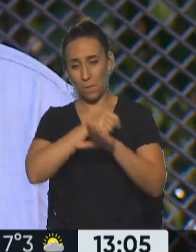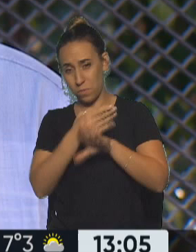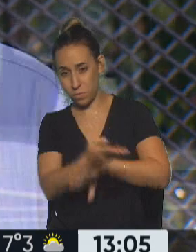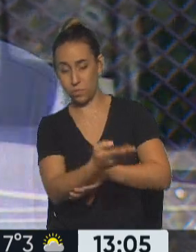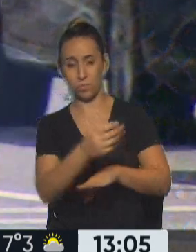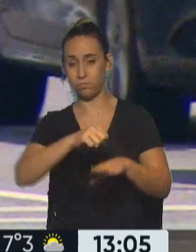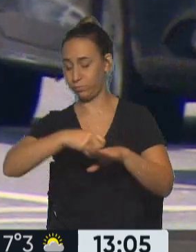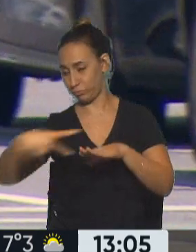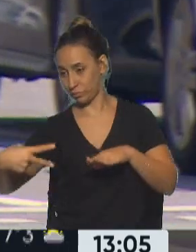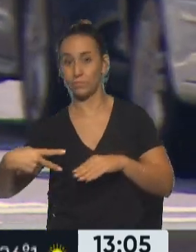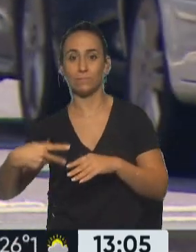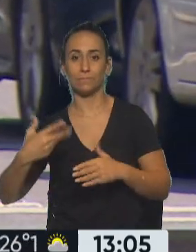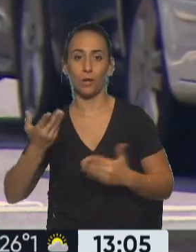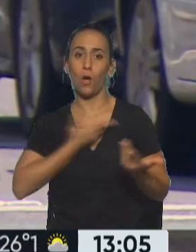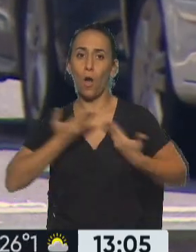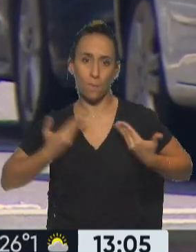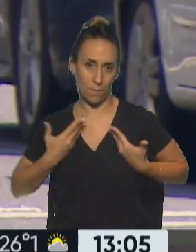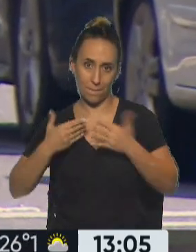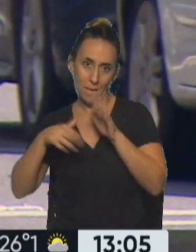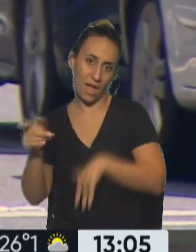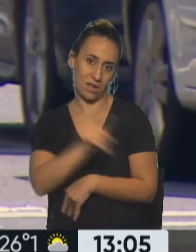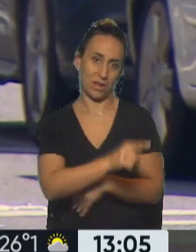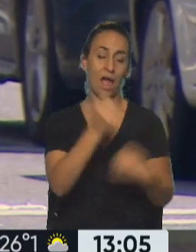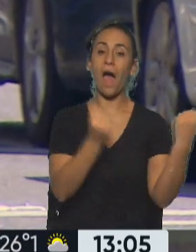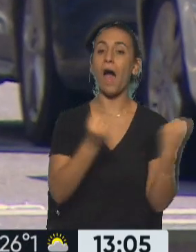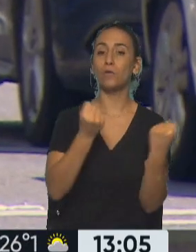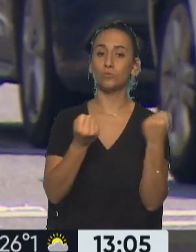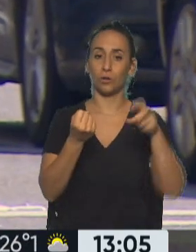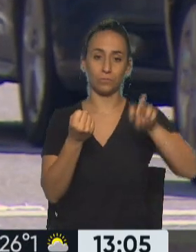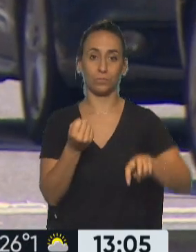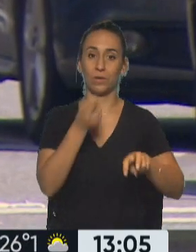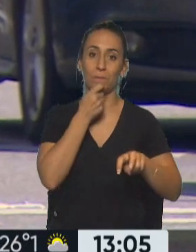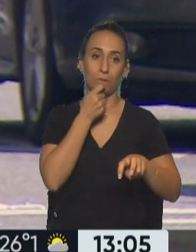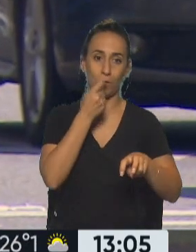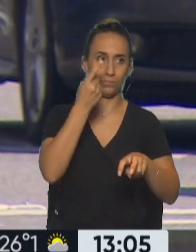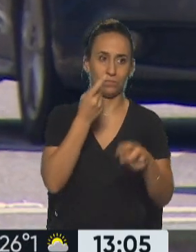importante quizá que en un vehículo, en un sedán 4 puertas en un automóvil.